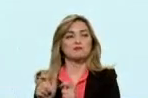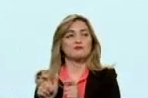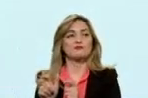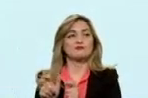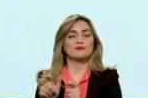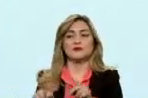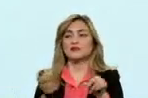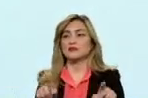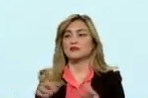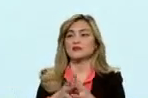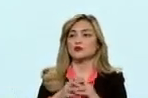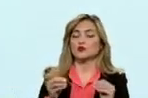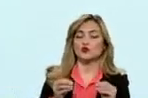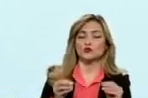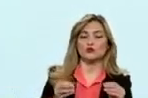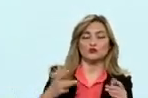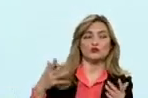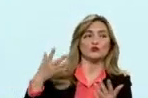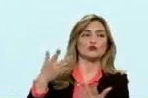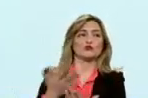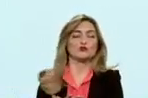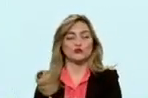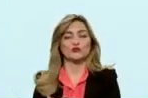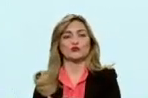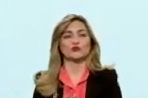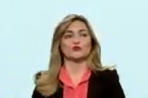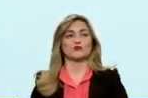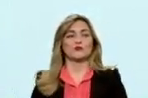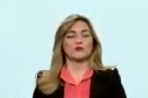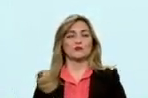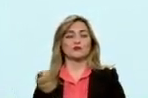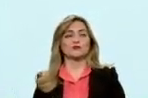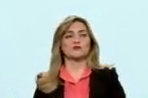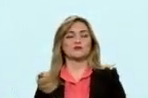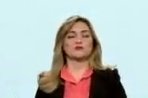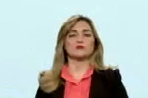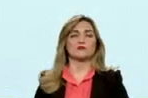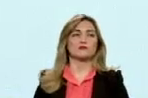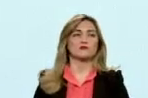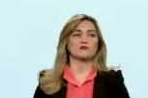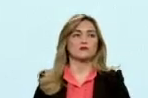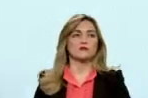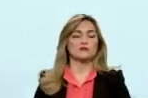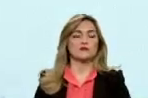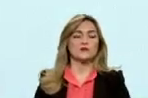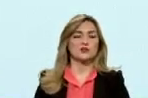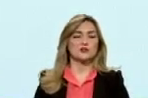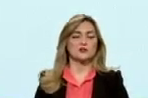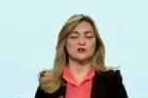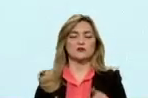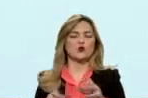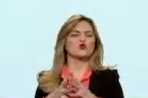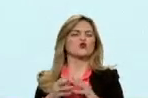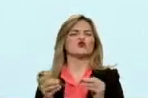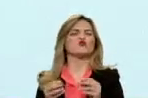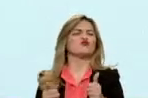alguna alternativa para sus desplazamientos, es decir, no es que no porque no, sino efectivamente debería existir algún tipo de